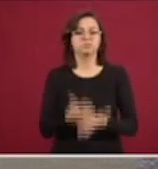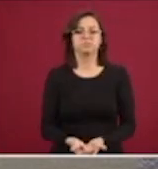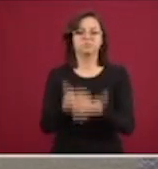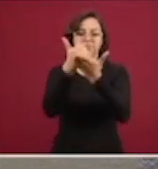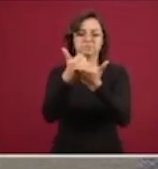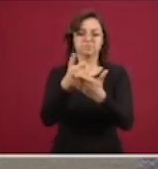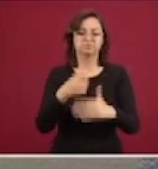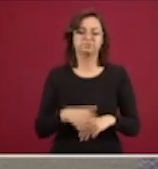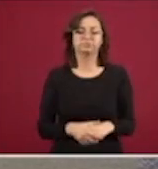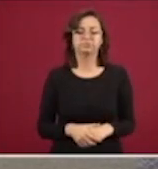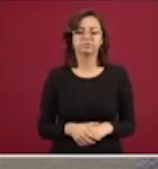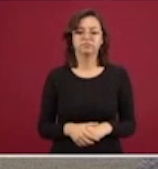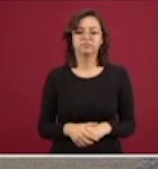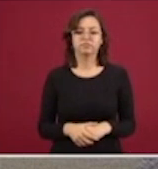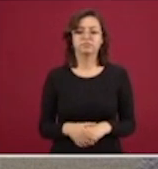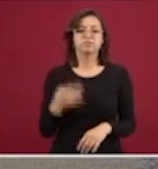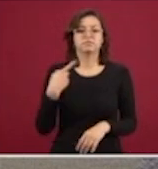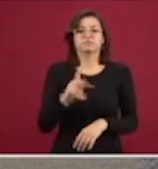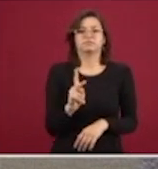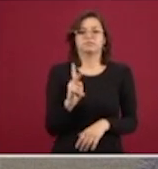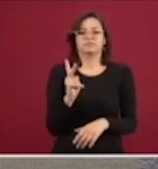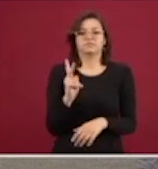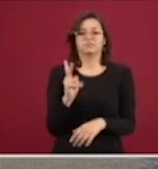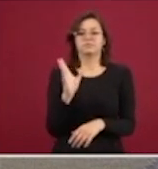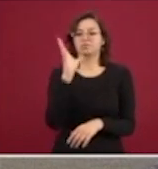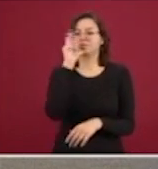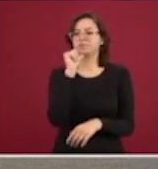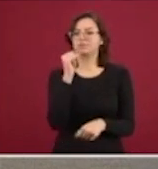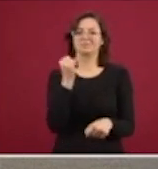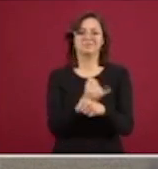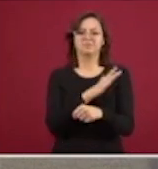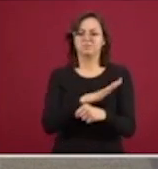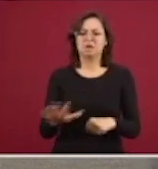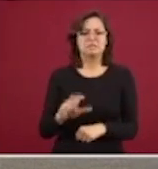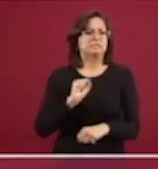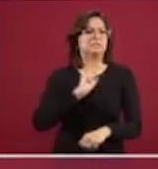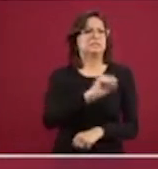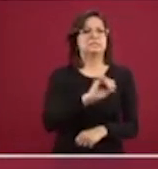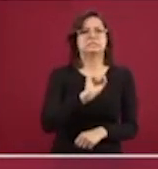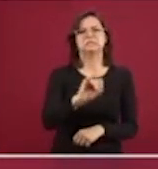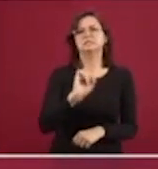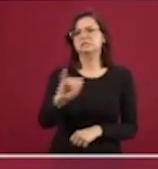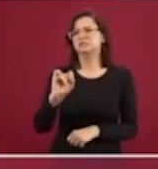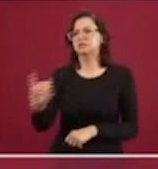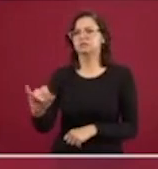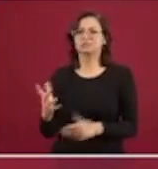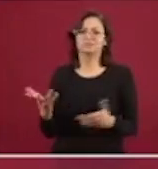Más que no podíamos a la primera decir sí. A ver, imagínense,